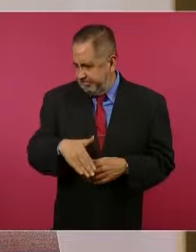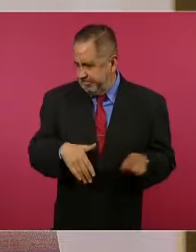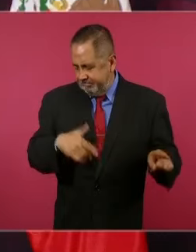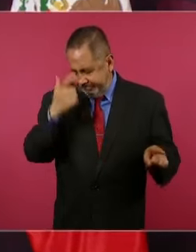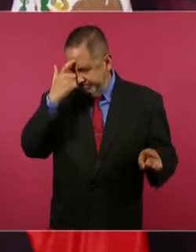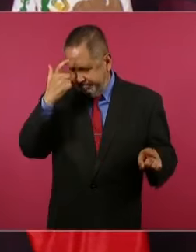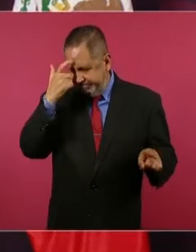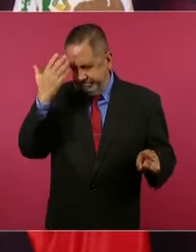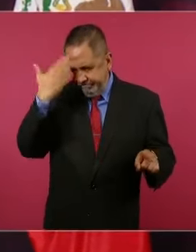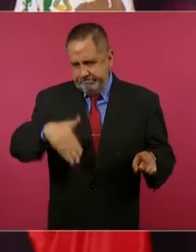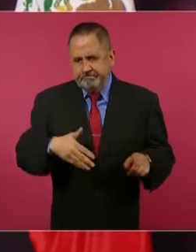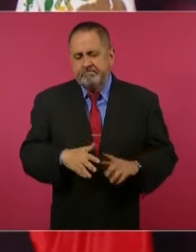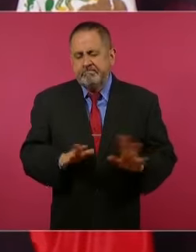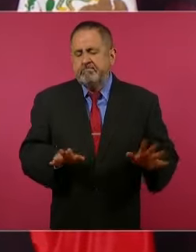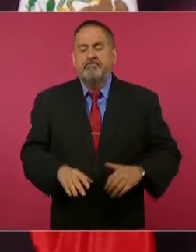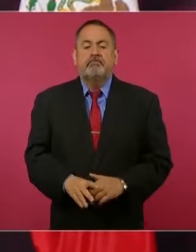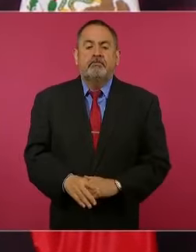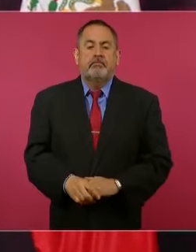consciente